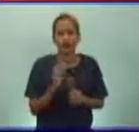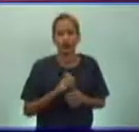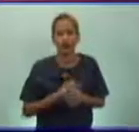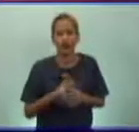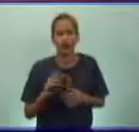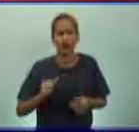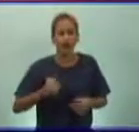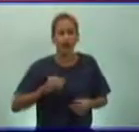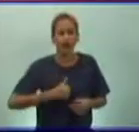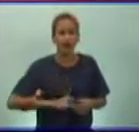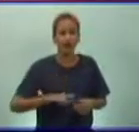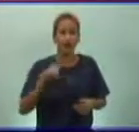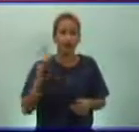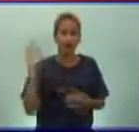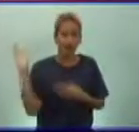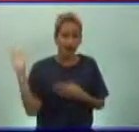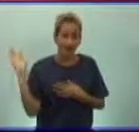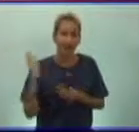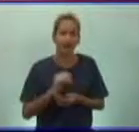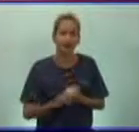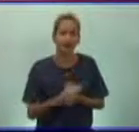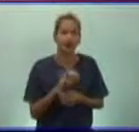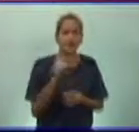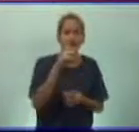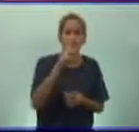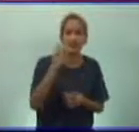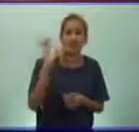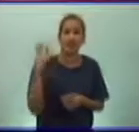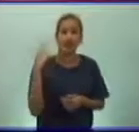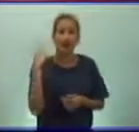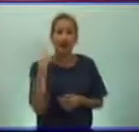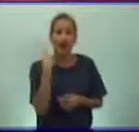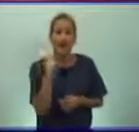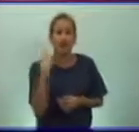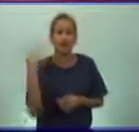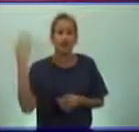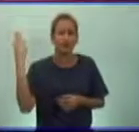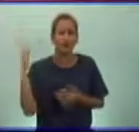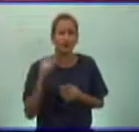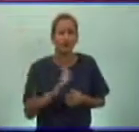decir, 100 años de su nacimiento. ¿Un siglo?